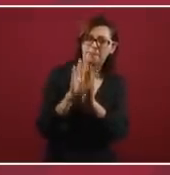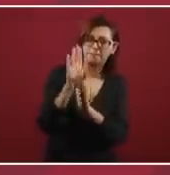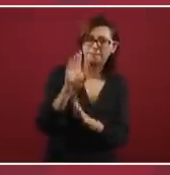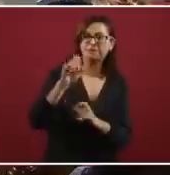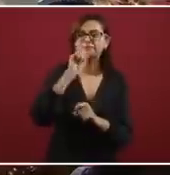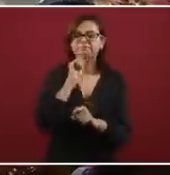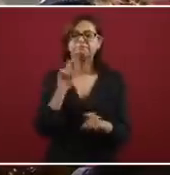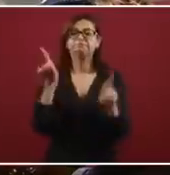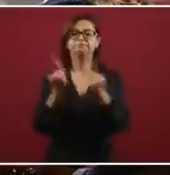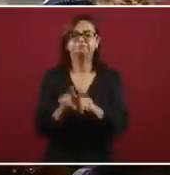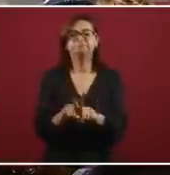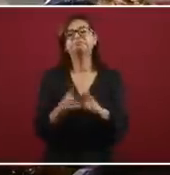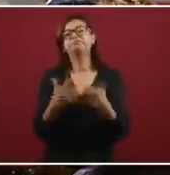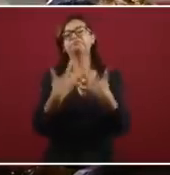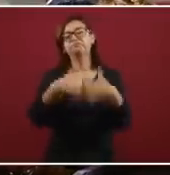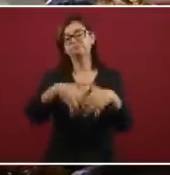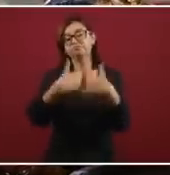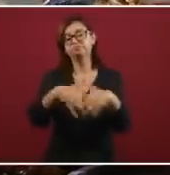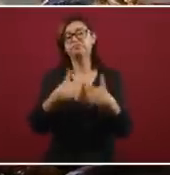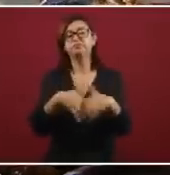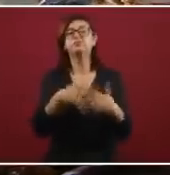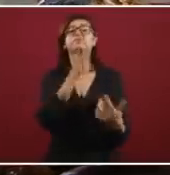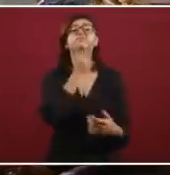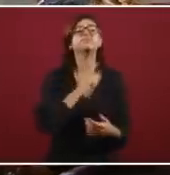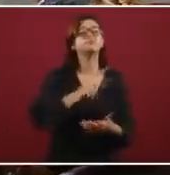las refinerías, que nos las entregaron